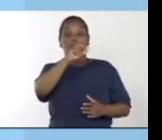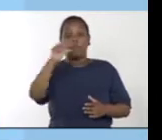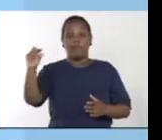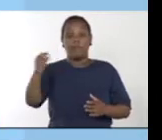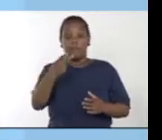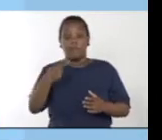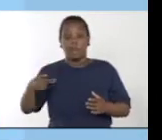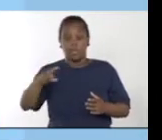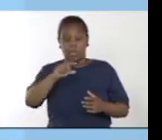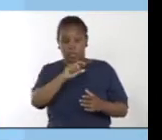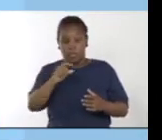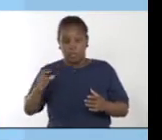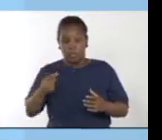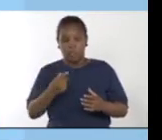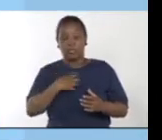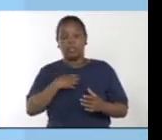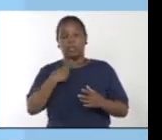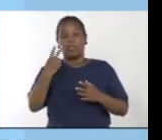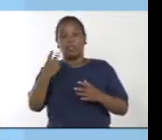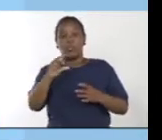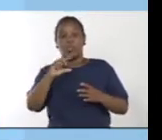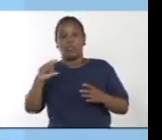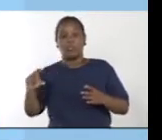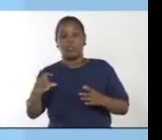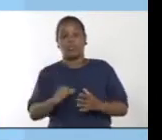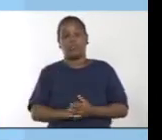¿Cuántos versos tiene la segunda estrofa?